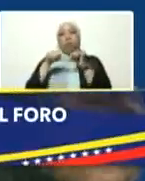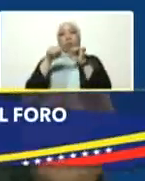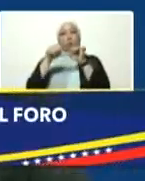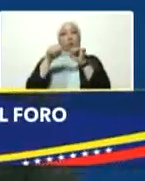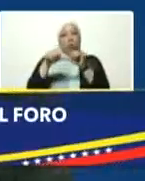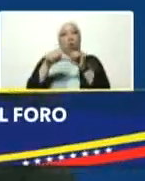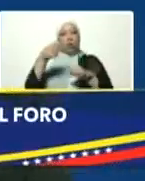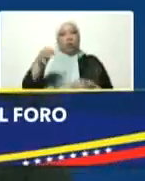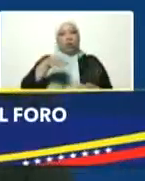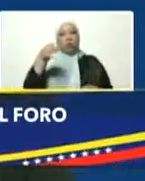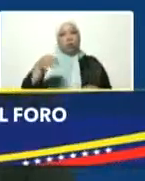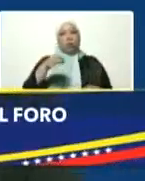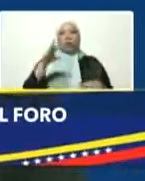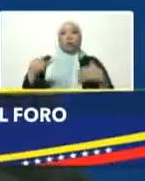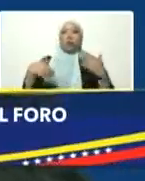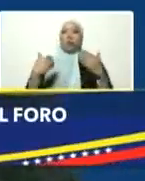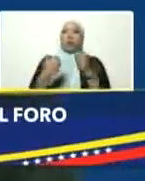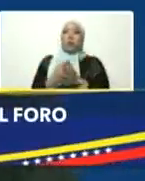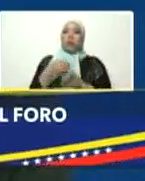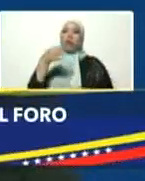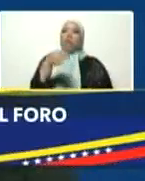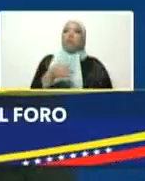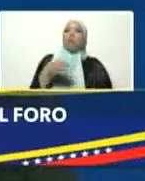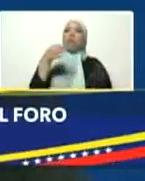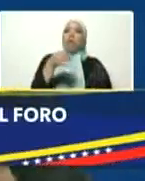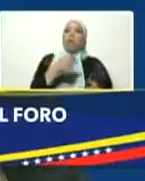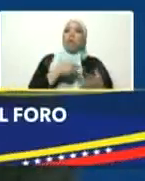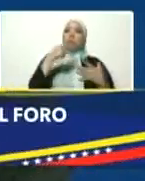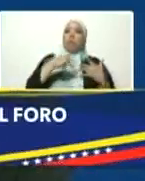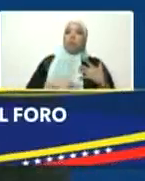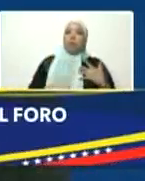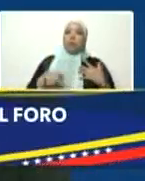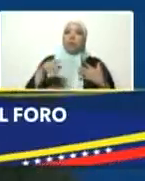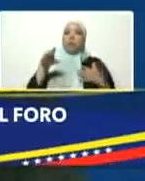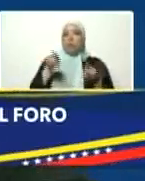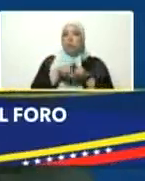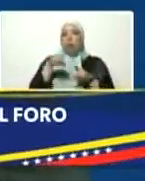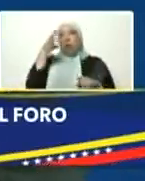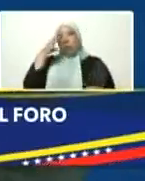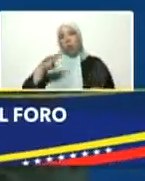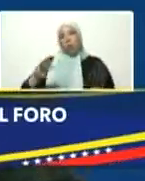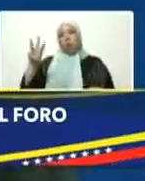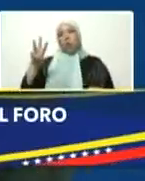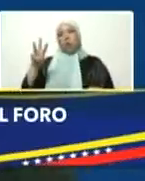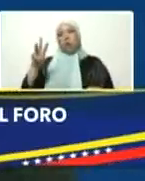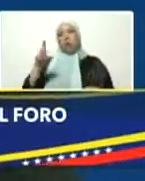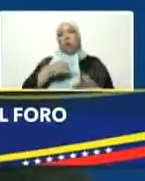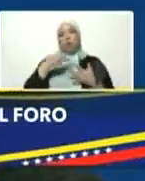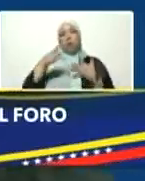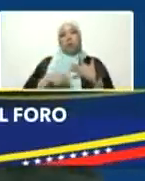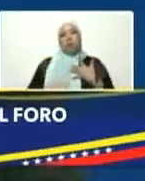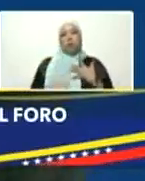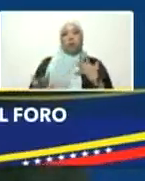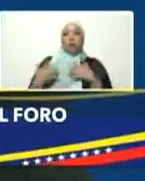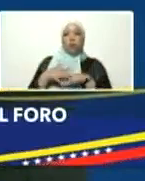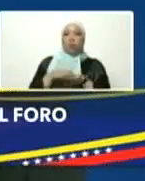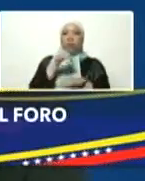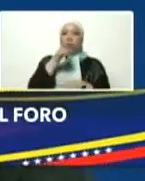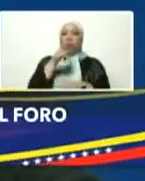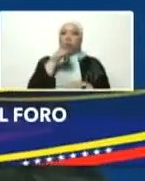en 2024 a favor del proyecto de Andrés Manuel López Obrador, por ser un proyecto libertario, un proyecto